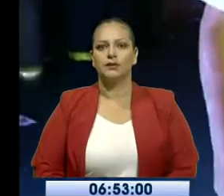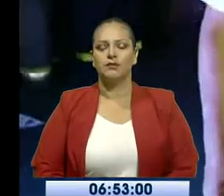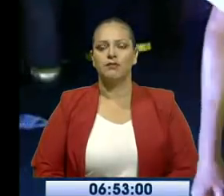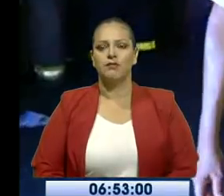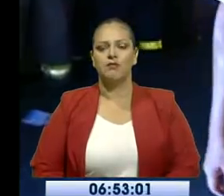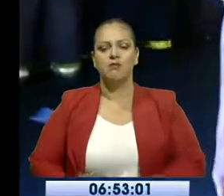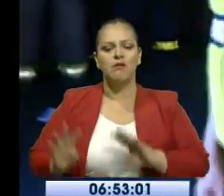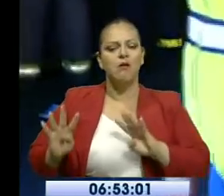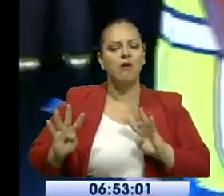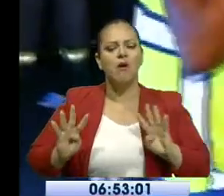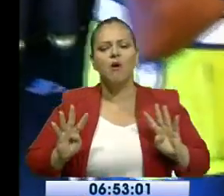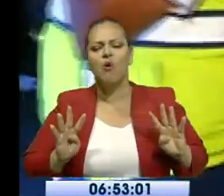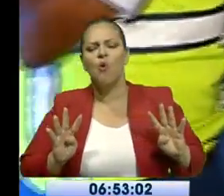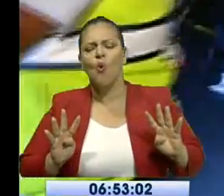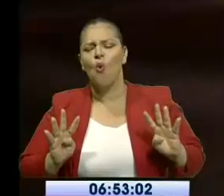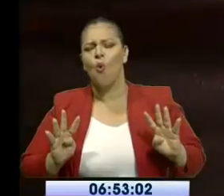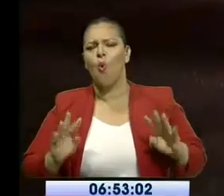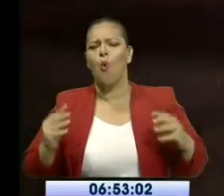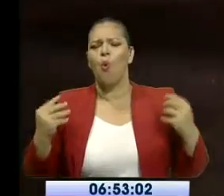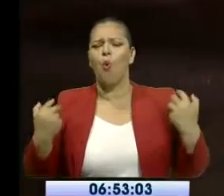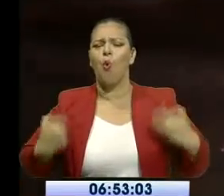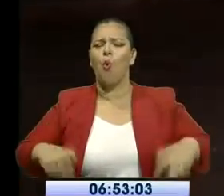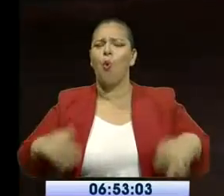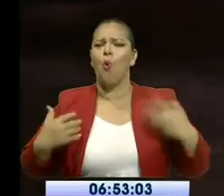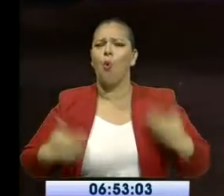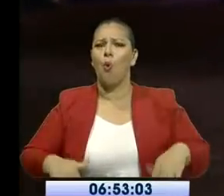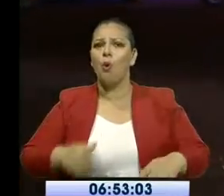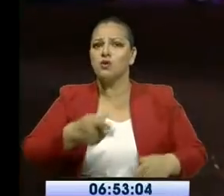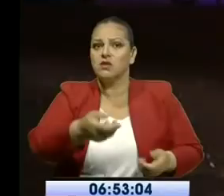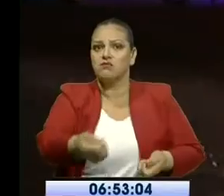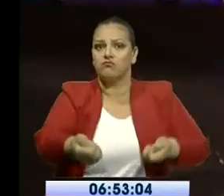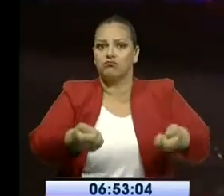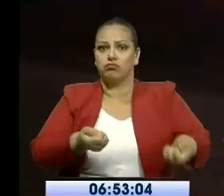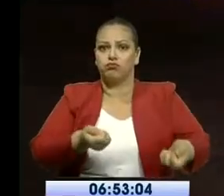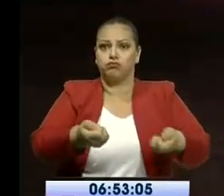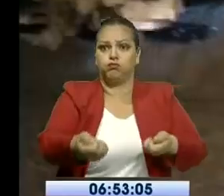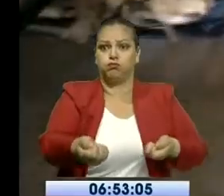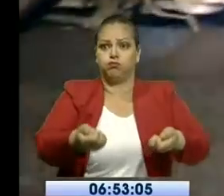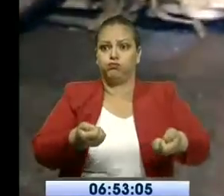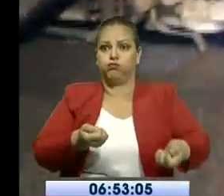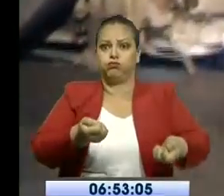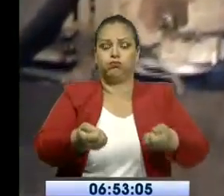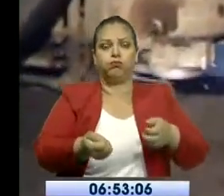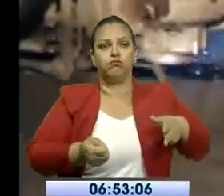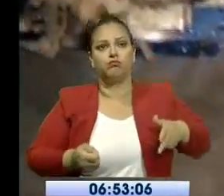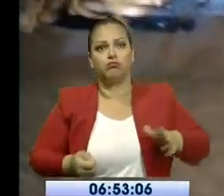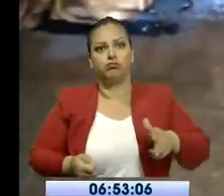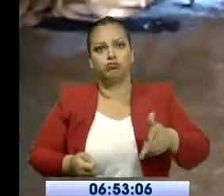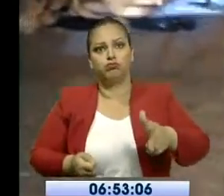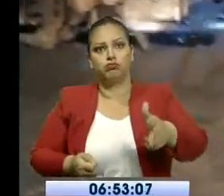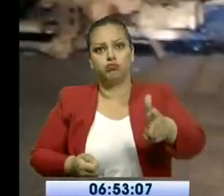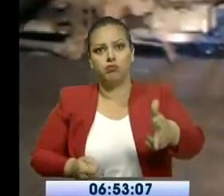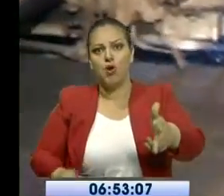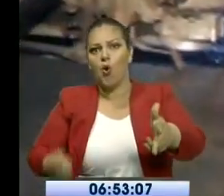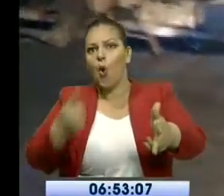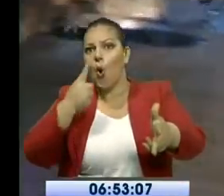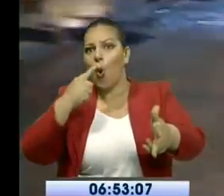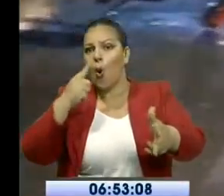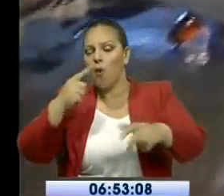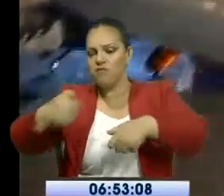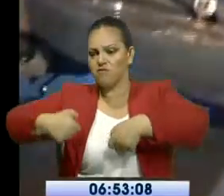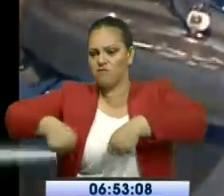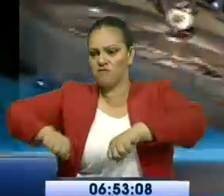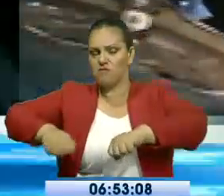Sorprendidos, así quedaron conductores, transeúntes y moradores de la Trinitaria en la vía perimetral cuando divisaron la